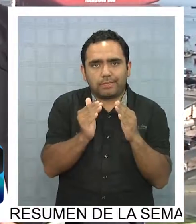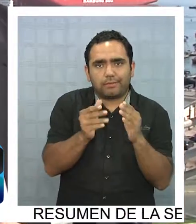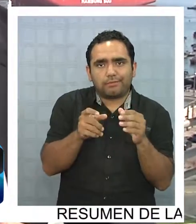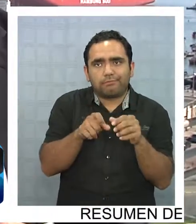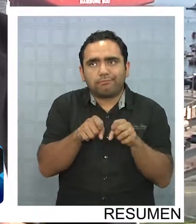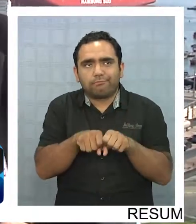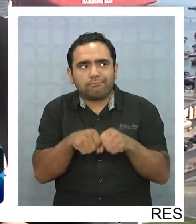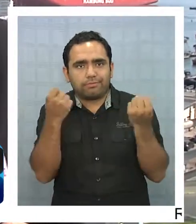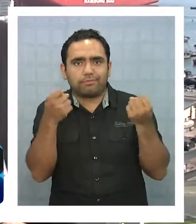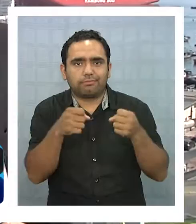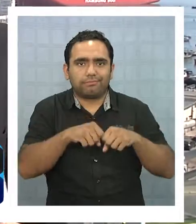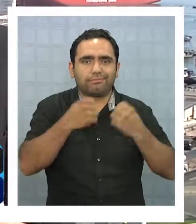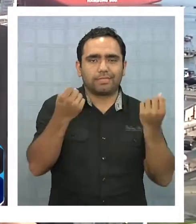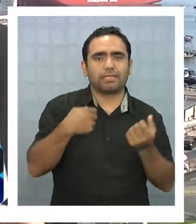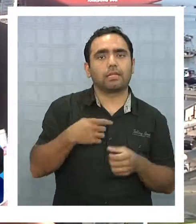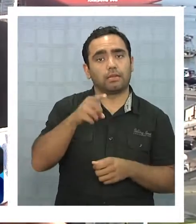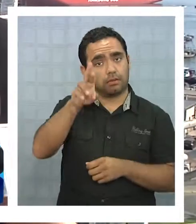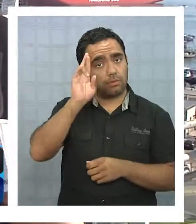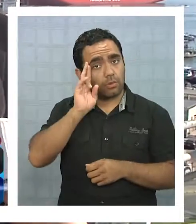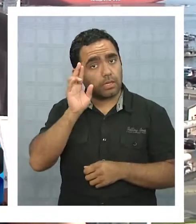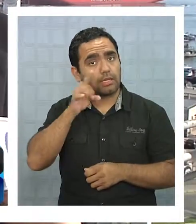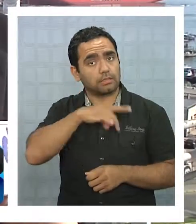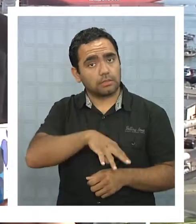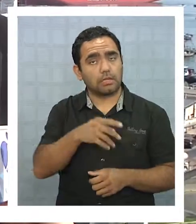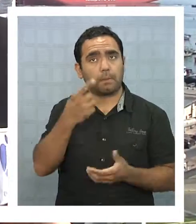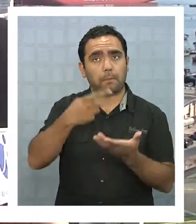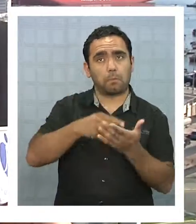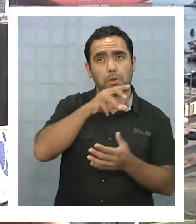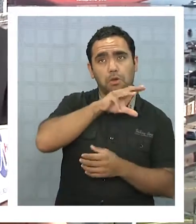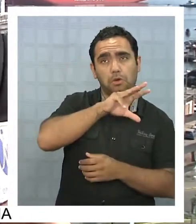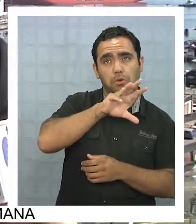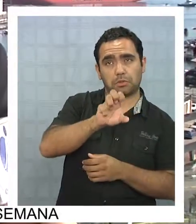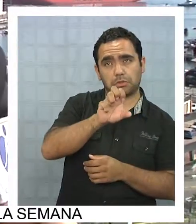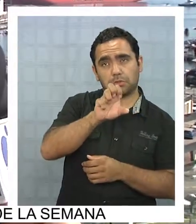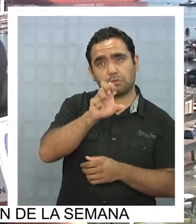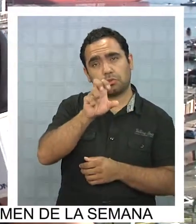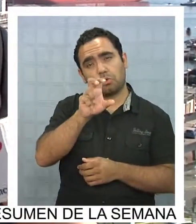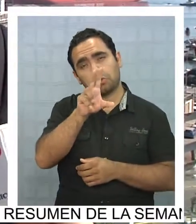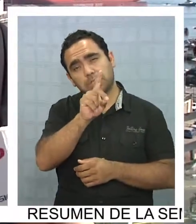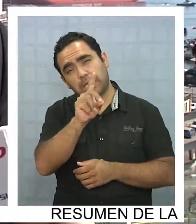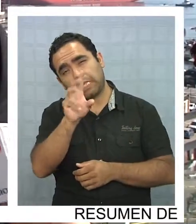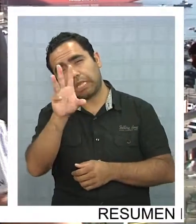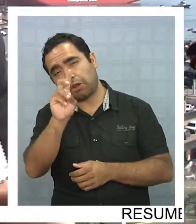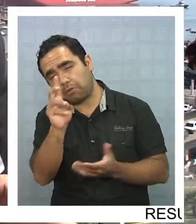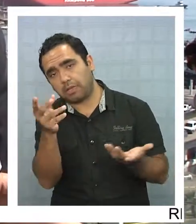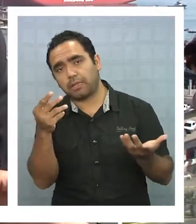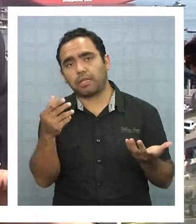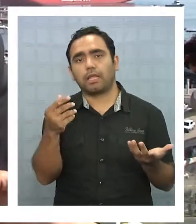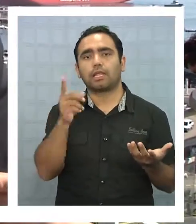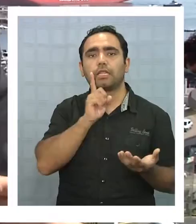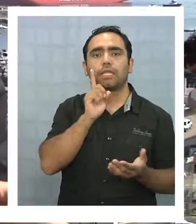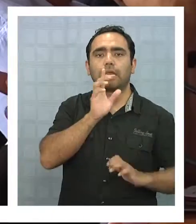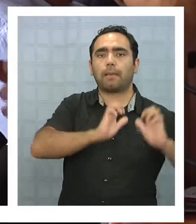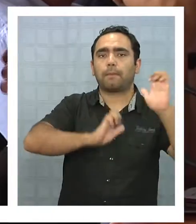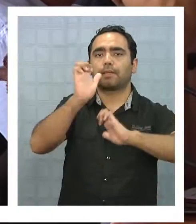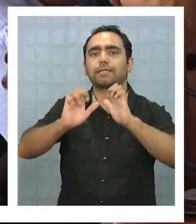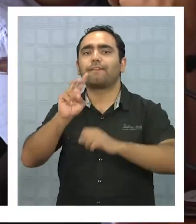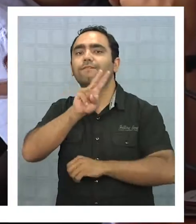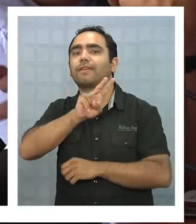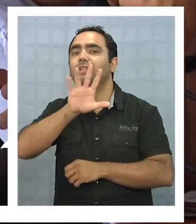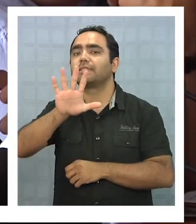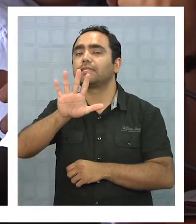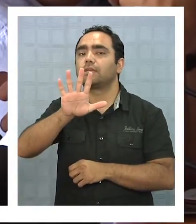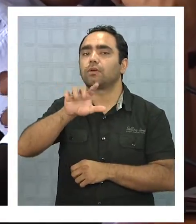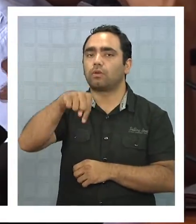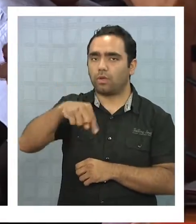Chile, en la década de los 80 y comienzos de los 90, llegaron a existir 25 AFP, para luego quedar hoy día